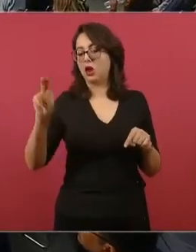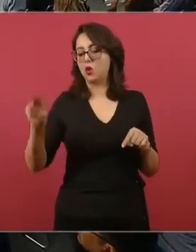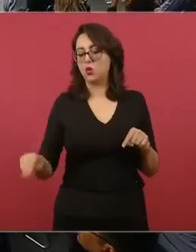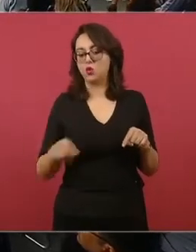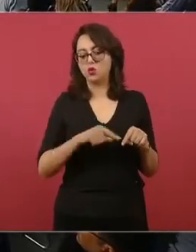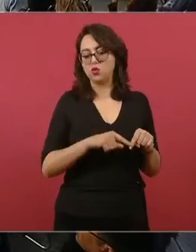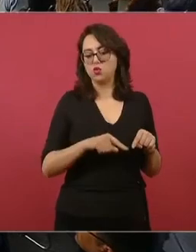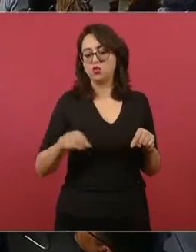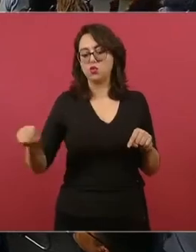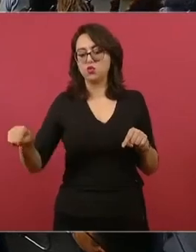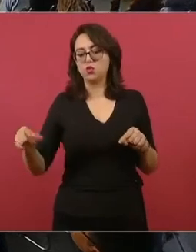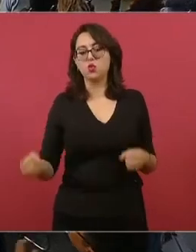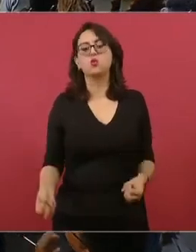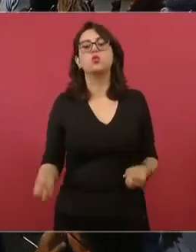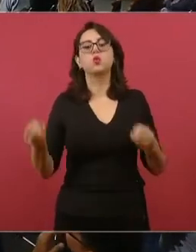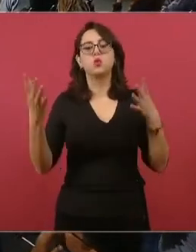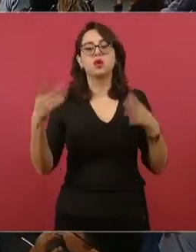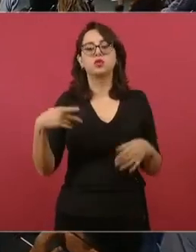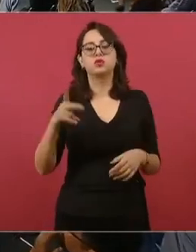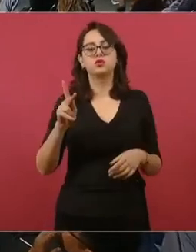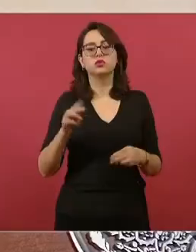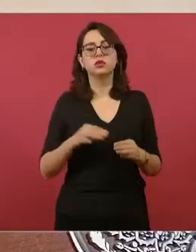¿Sí?